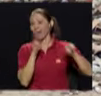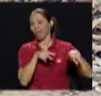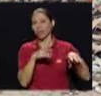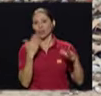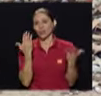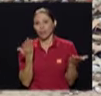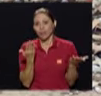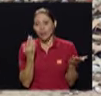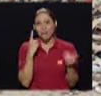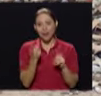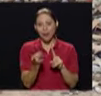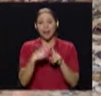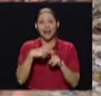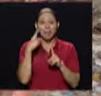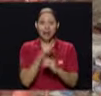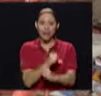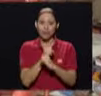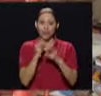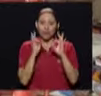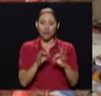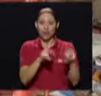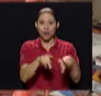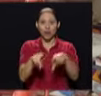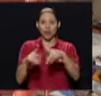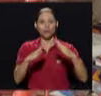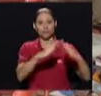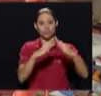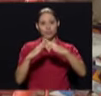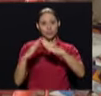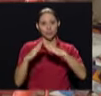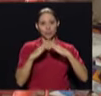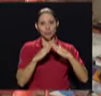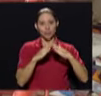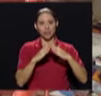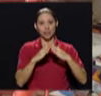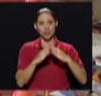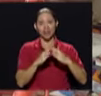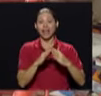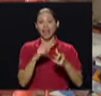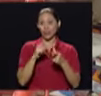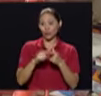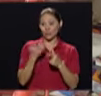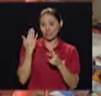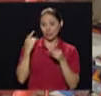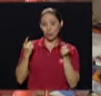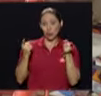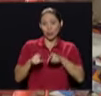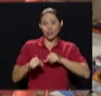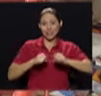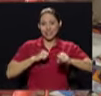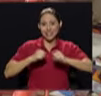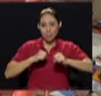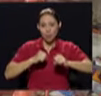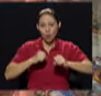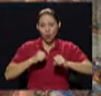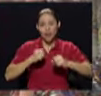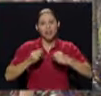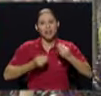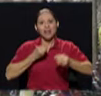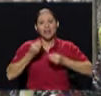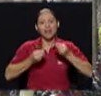aplicar para poder garantizar la seguridad de sus viviendas. Entonces, eso, el momento que ocurre el sismo, lo que hace es